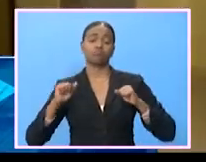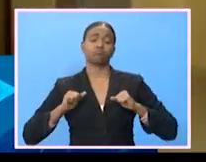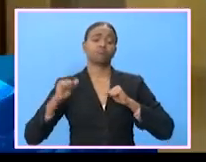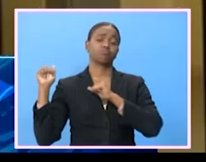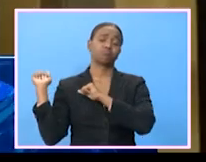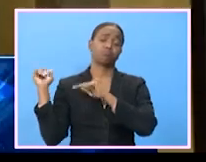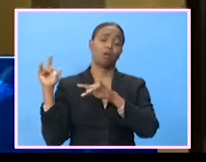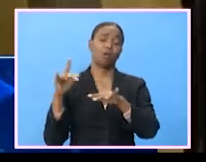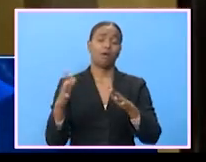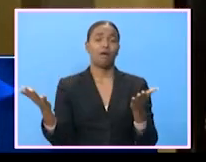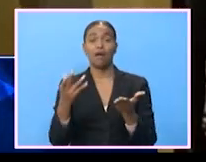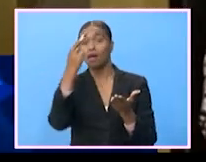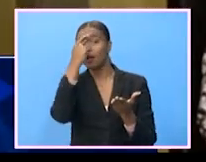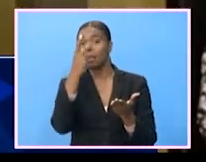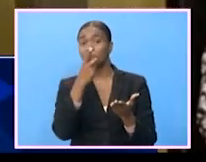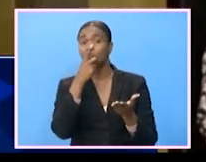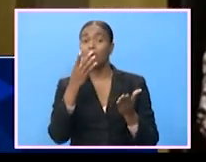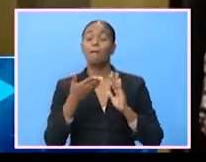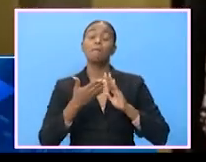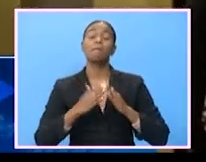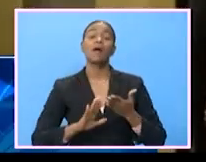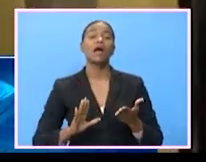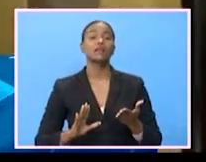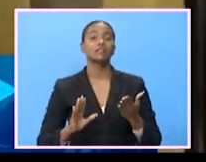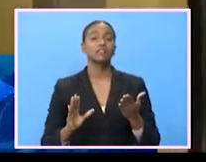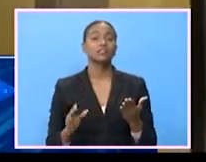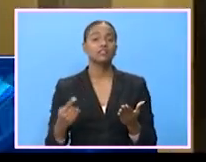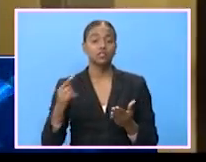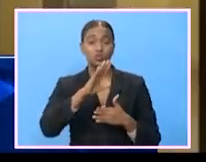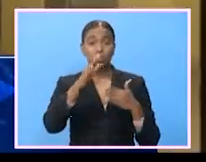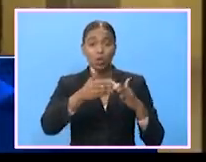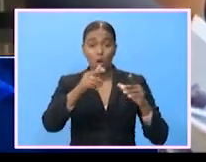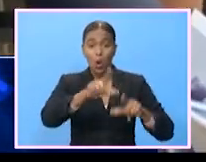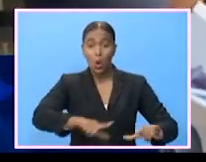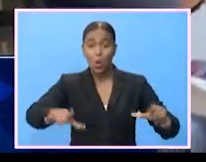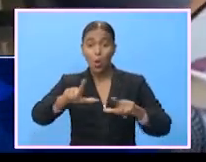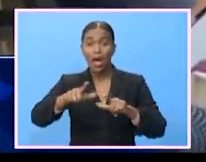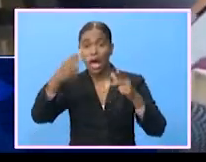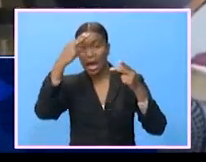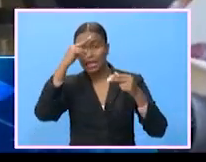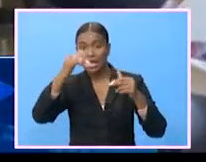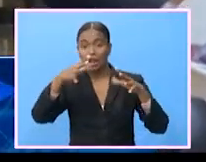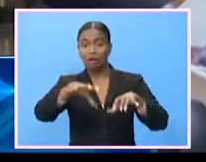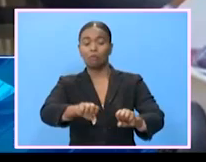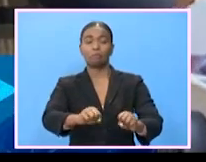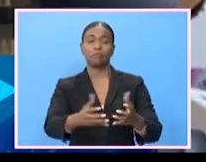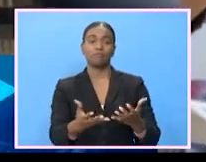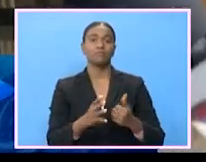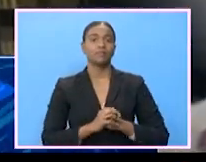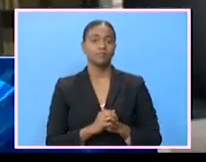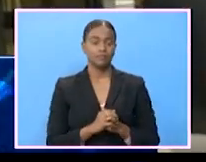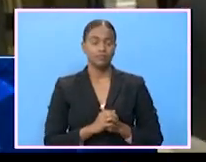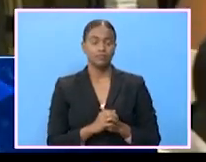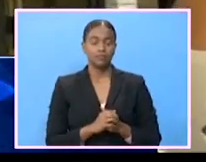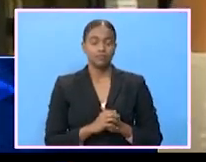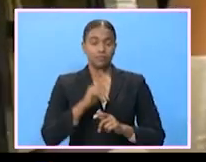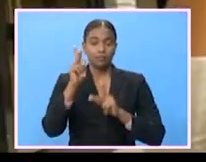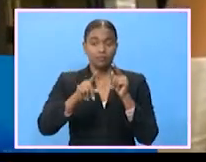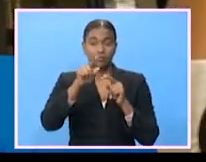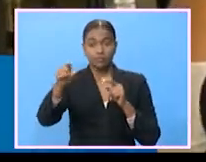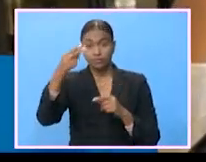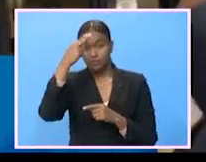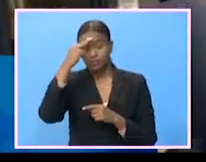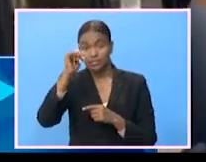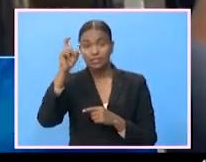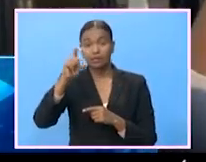República Dominicana pacíficamente. Todos los espacios están tomados. A los extranjeros haitianos hay que